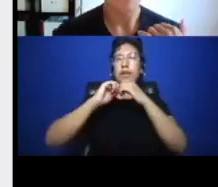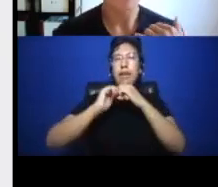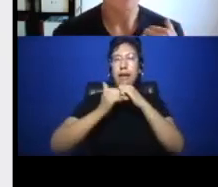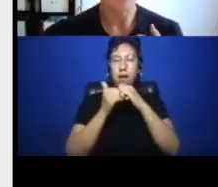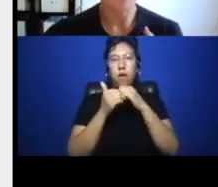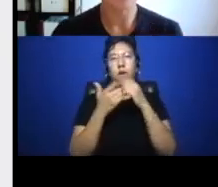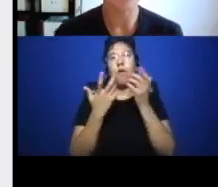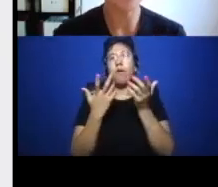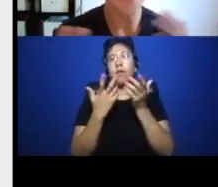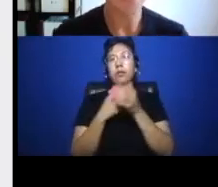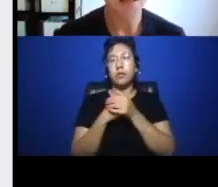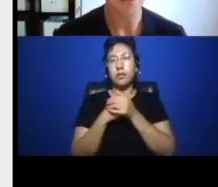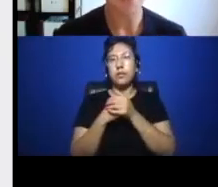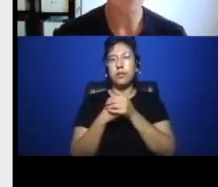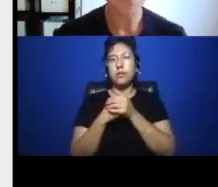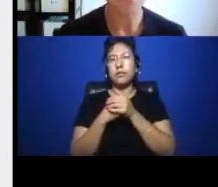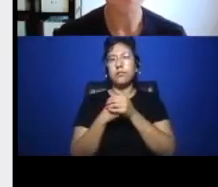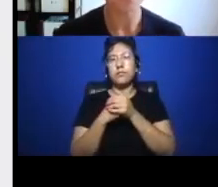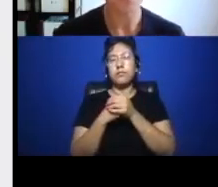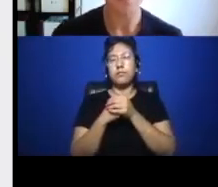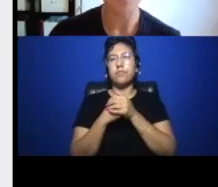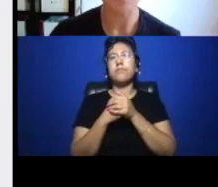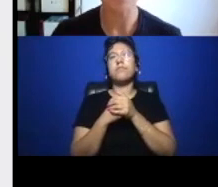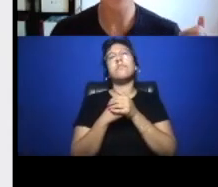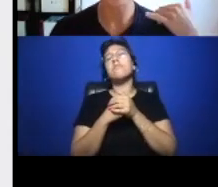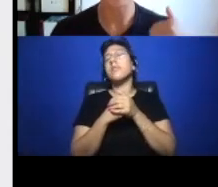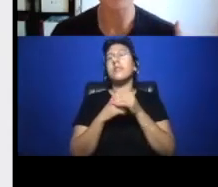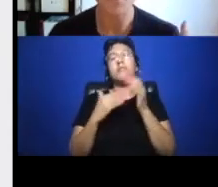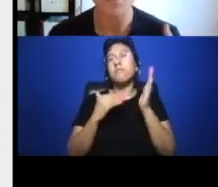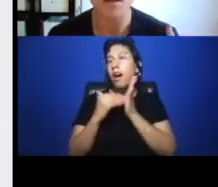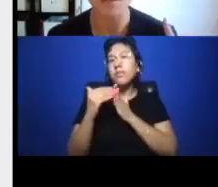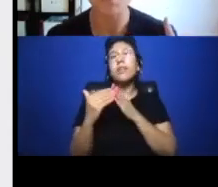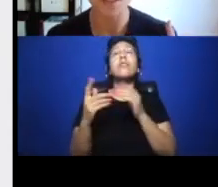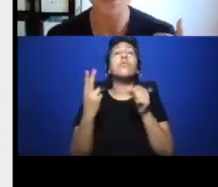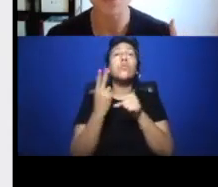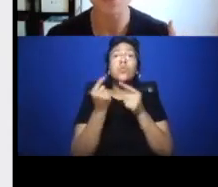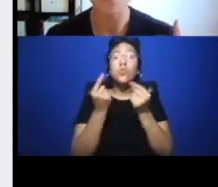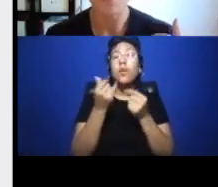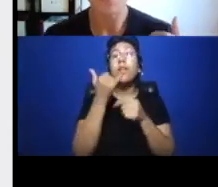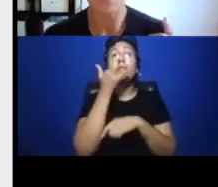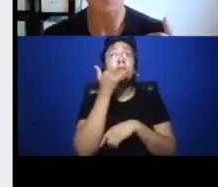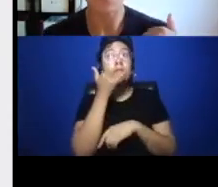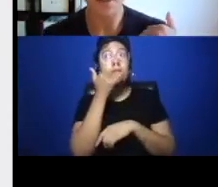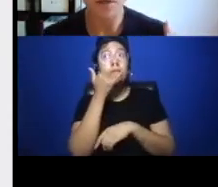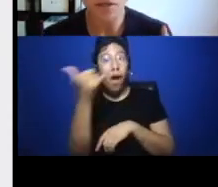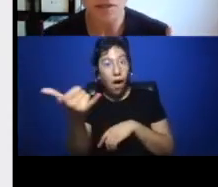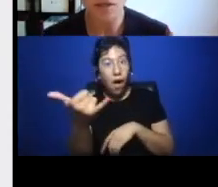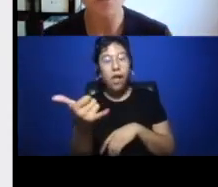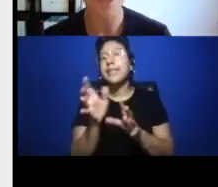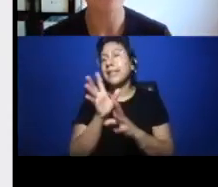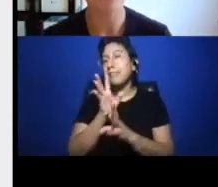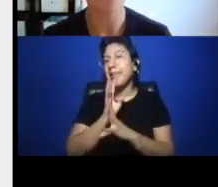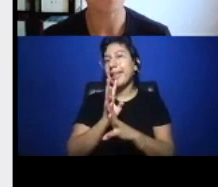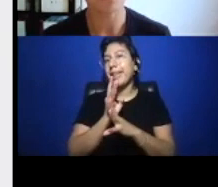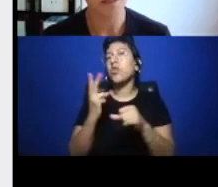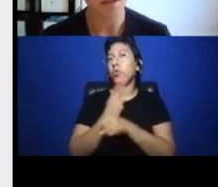puedes compartir de manera segura, es hacerlo tan efímeramente posible. Así que haz una llamada y